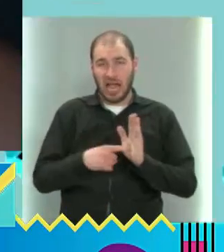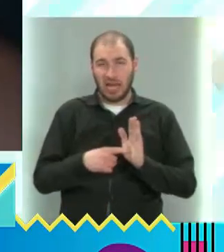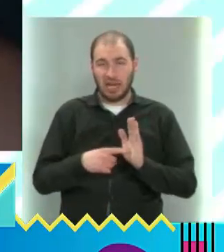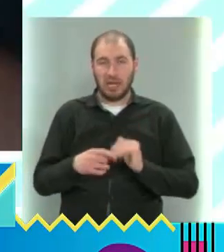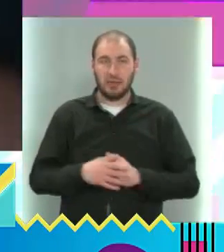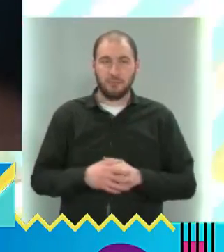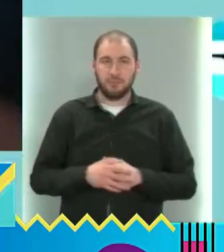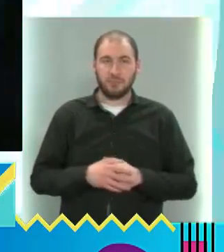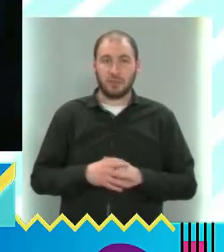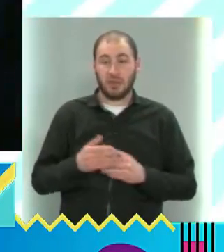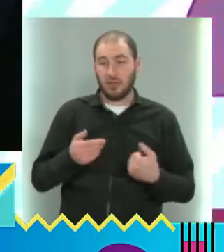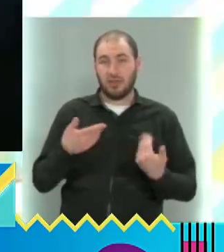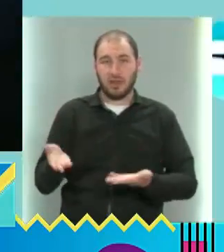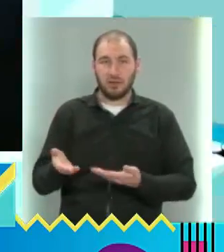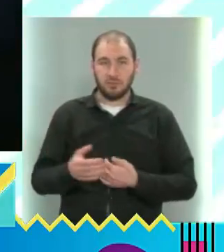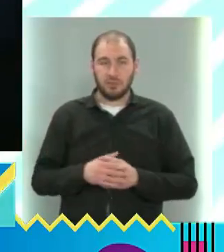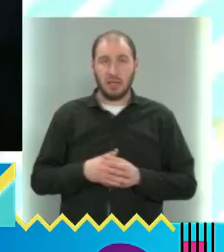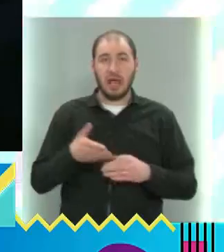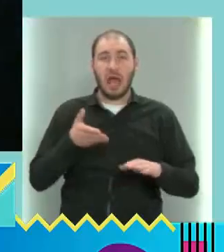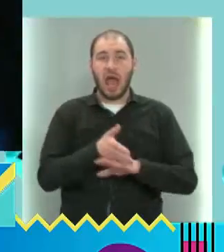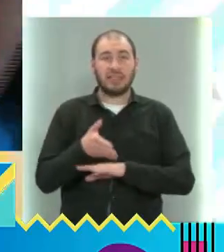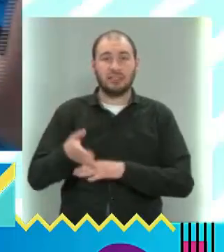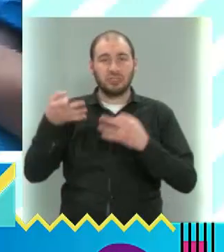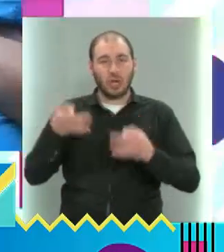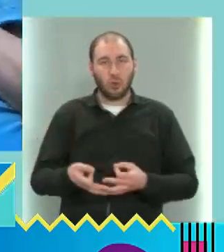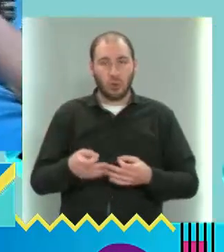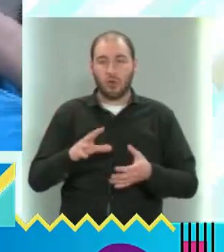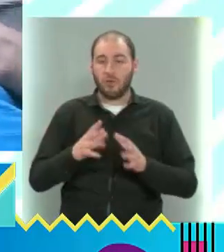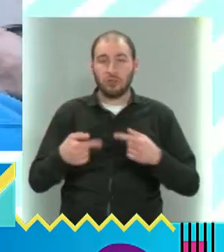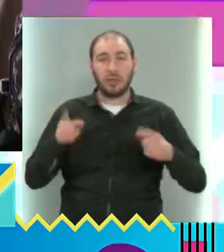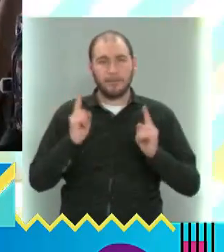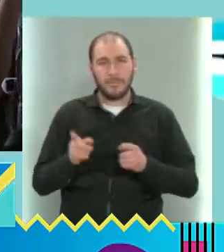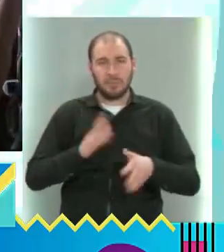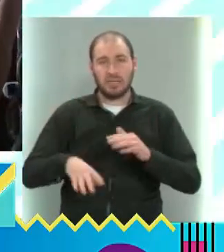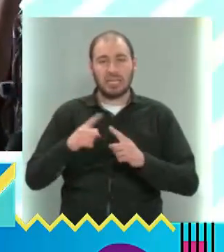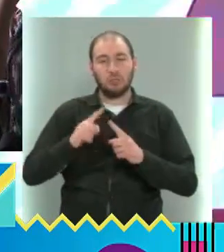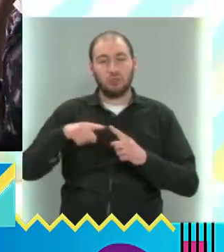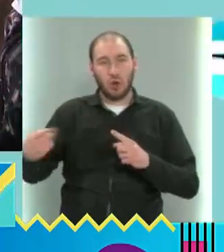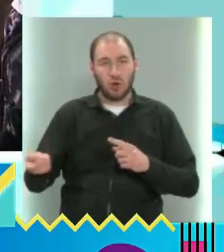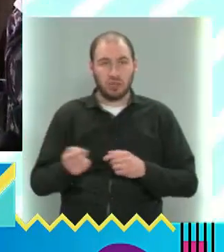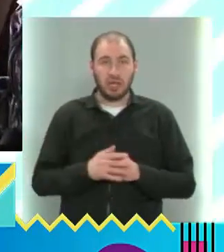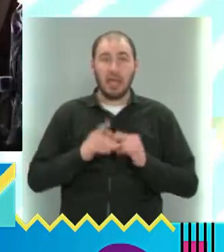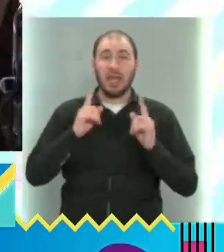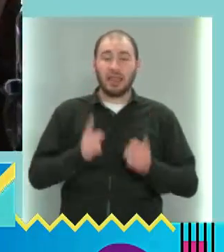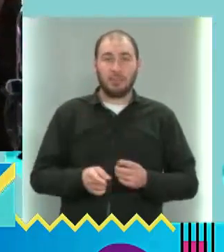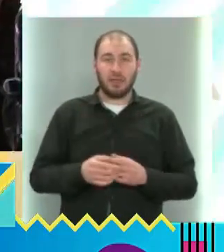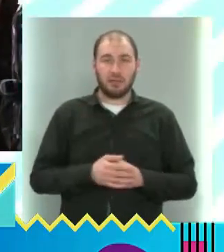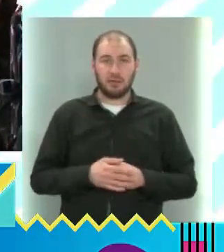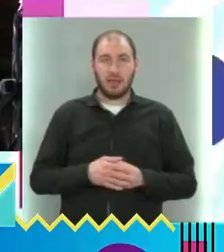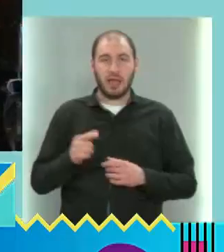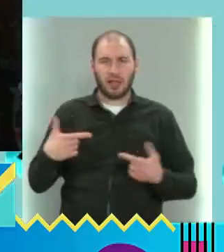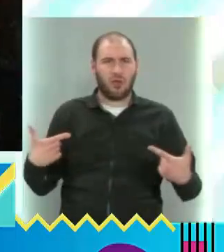que proveer el acceso seguro a esa misma práctica en otra institución. Y por otro lado, tienen que evitar